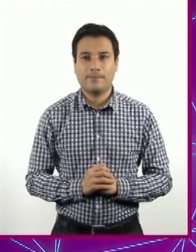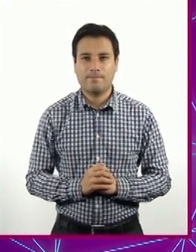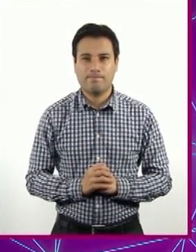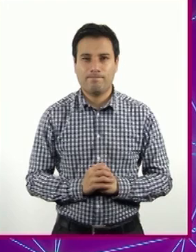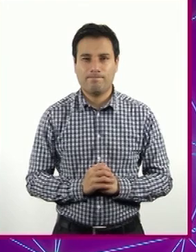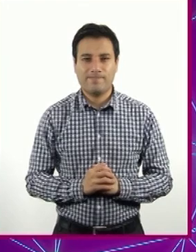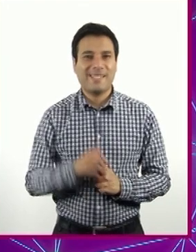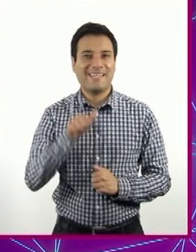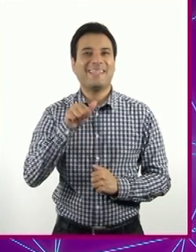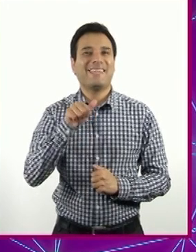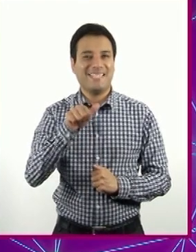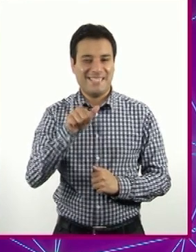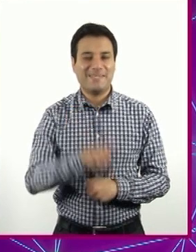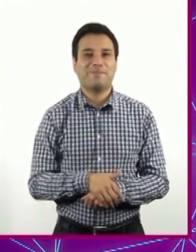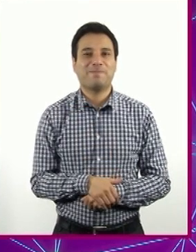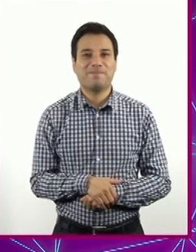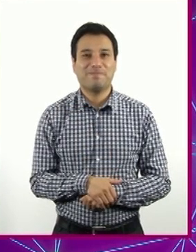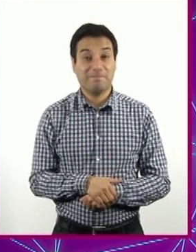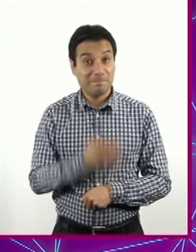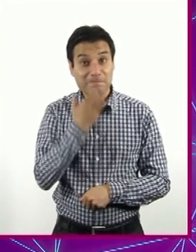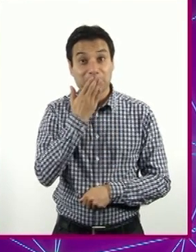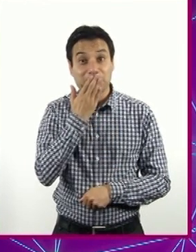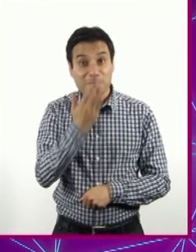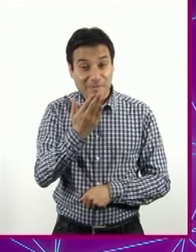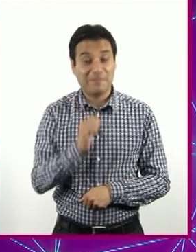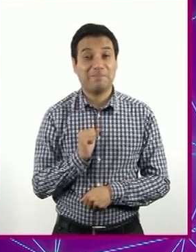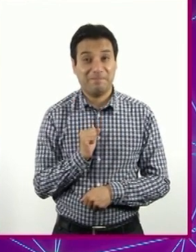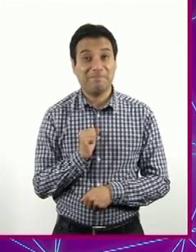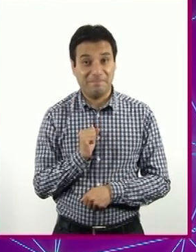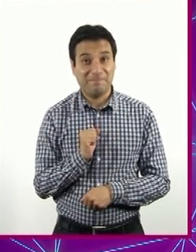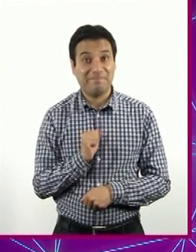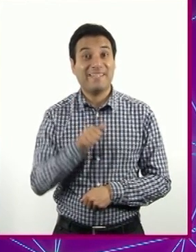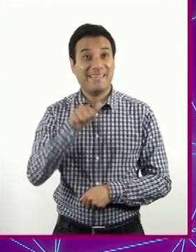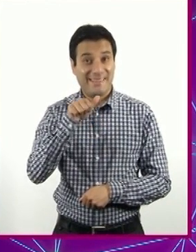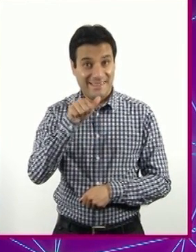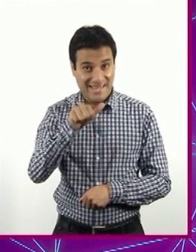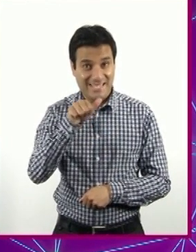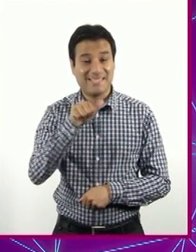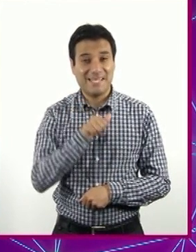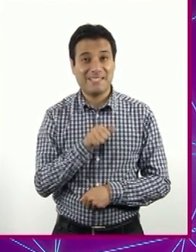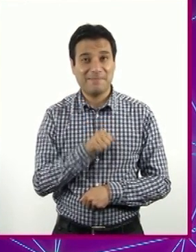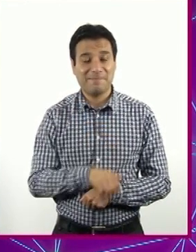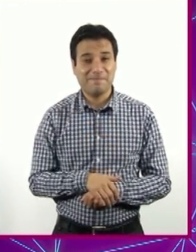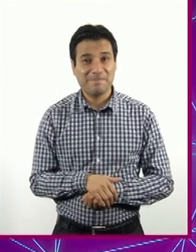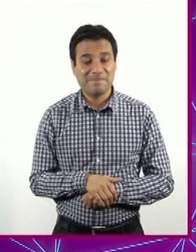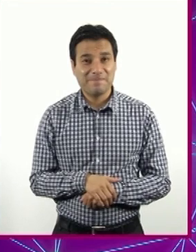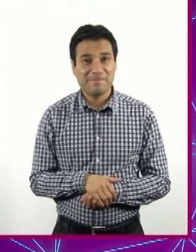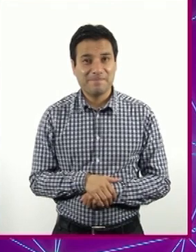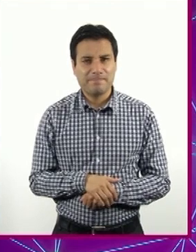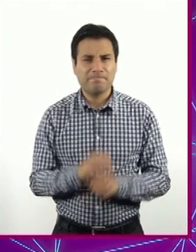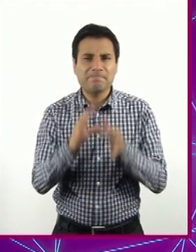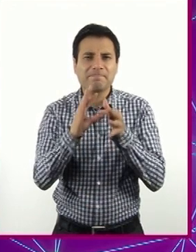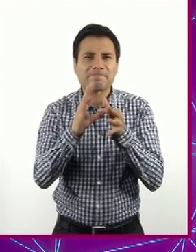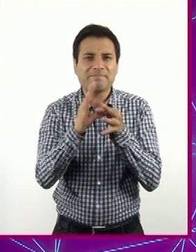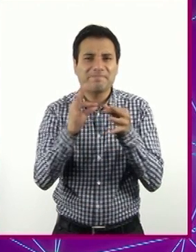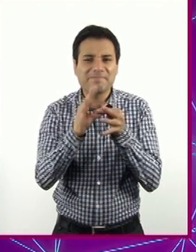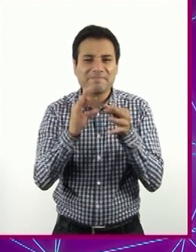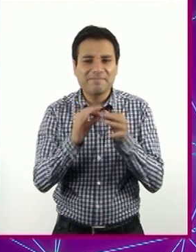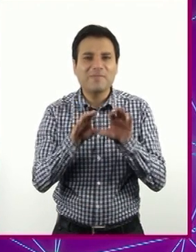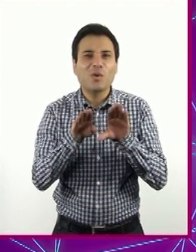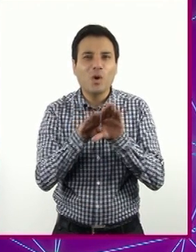Es 16, maestra Brenda. Así es, el quinto término de la sucesión es 16. Explícanos por